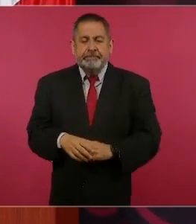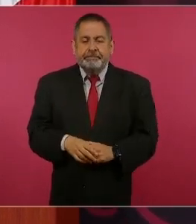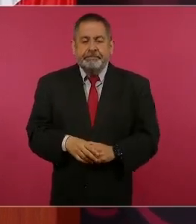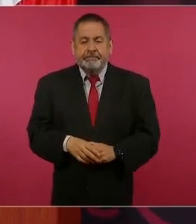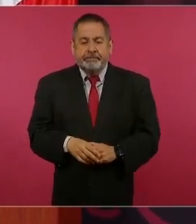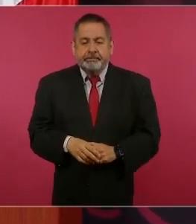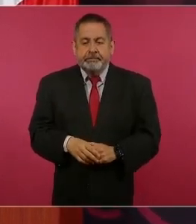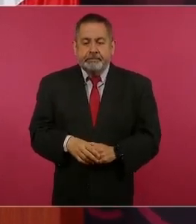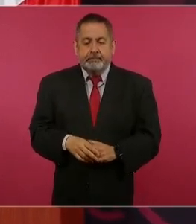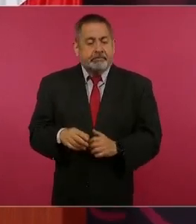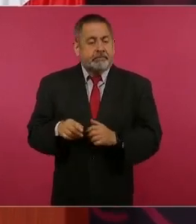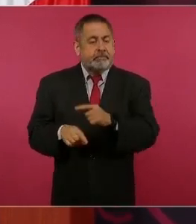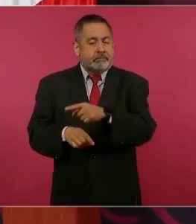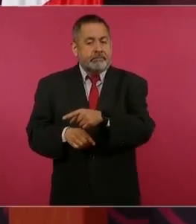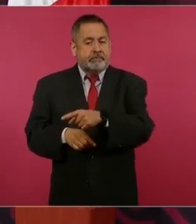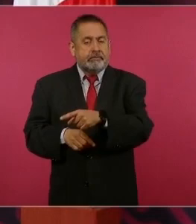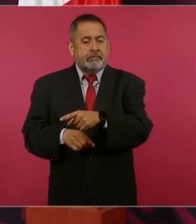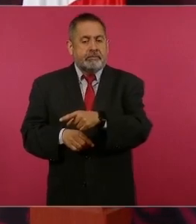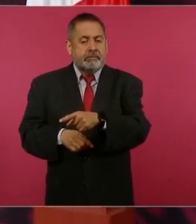Y con todo y